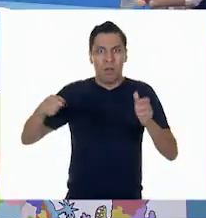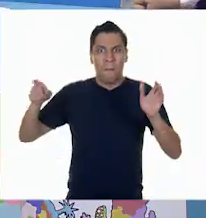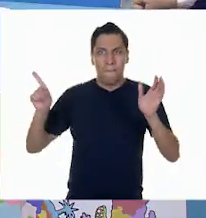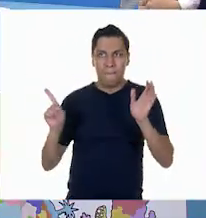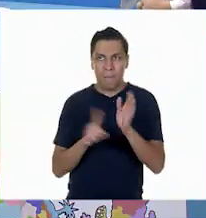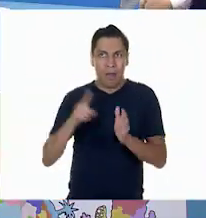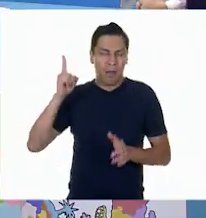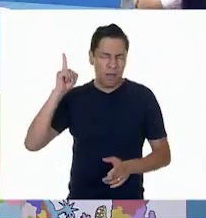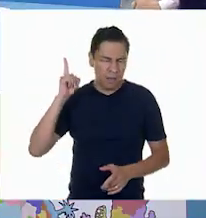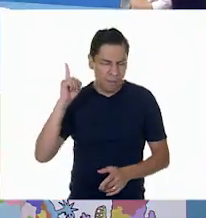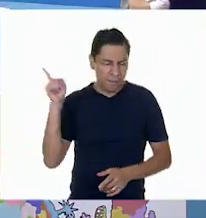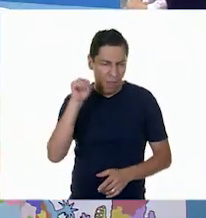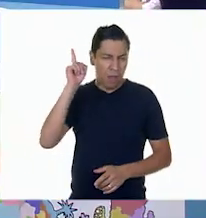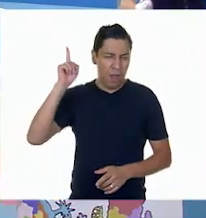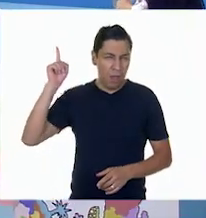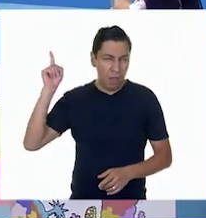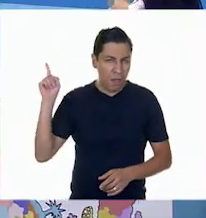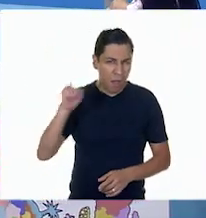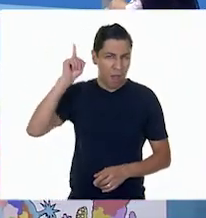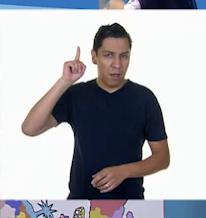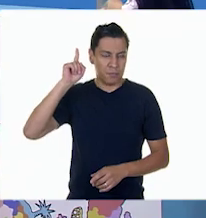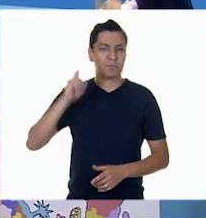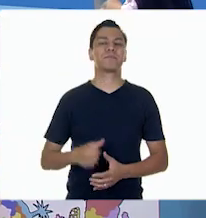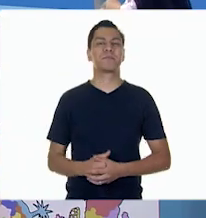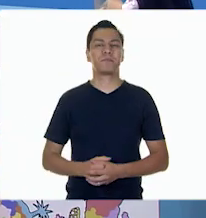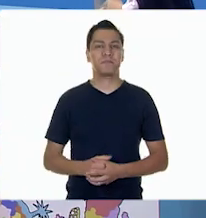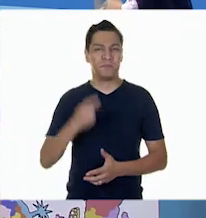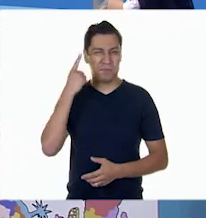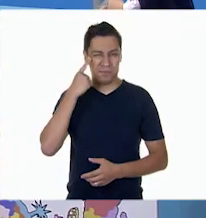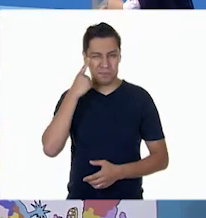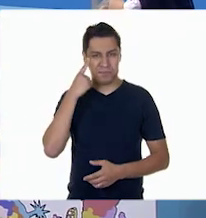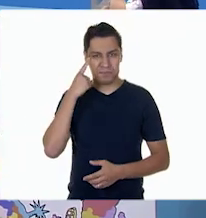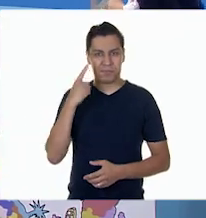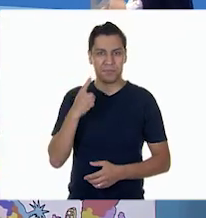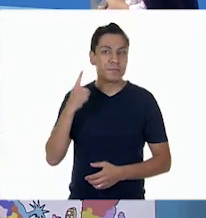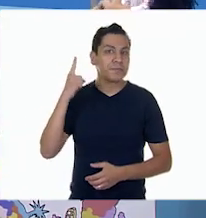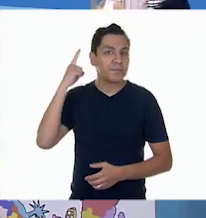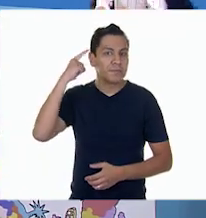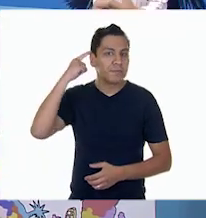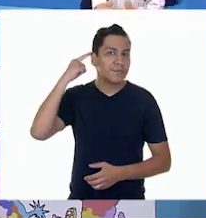externo y a señalarlo en nuestro cartel.